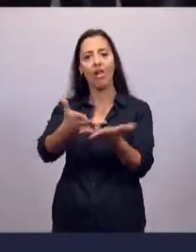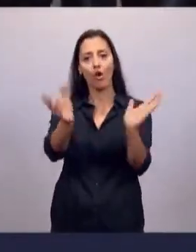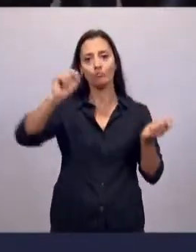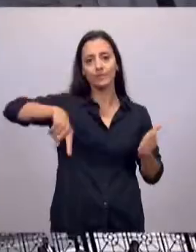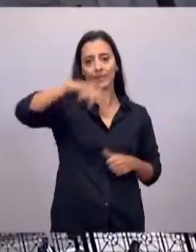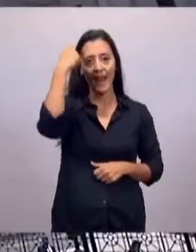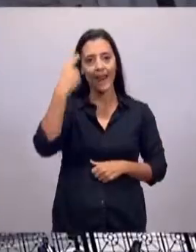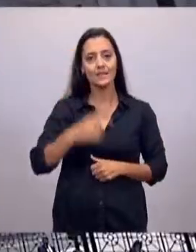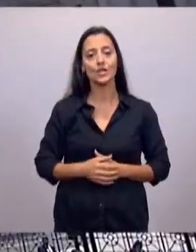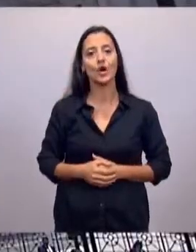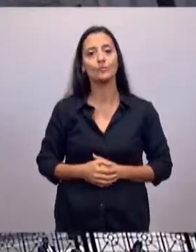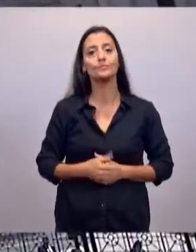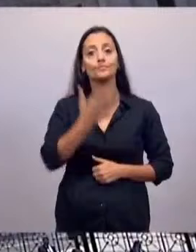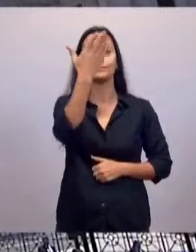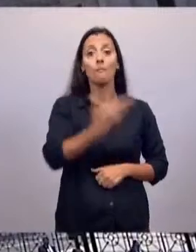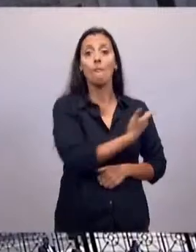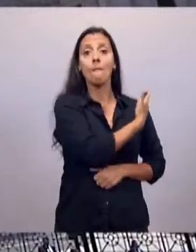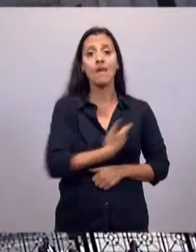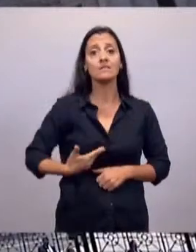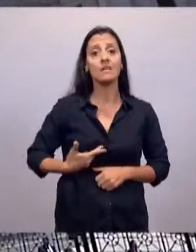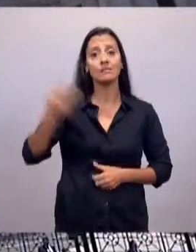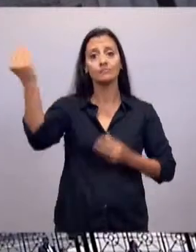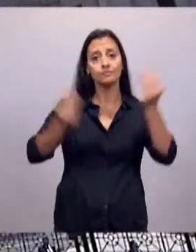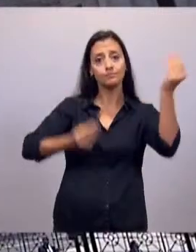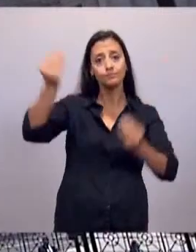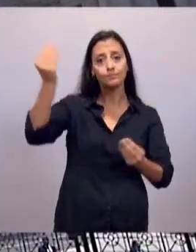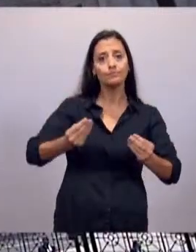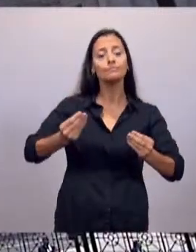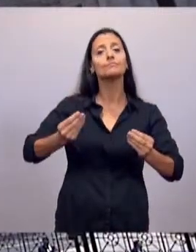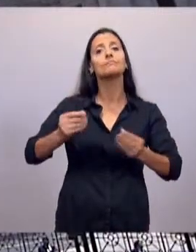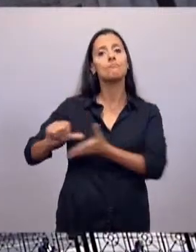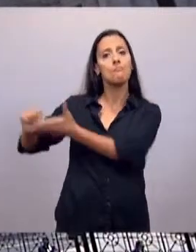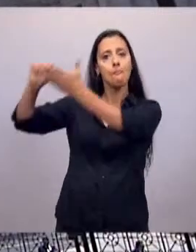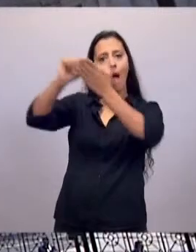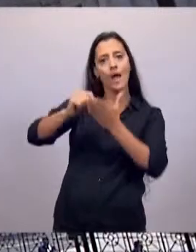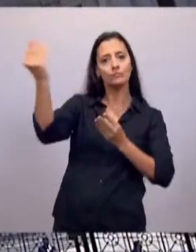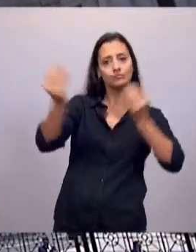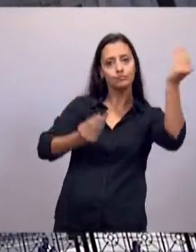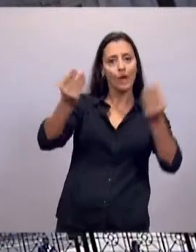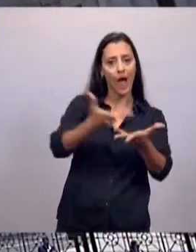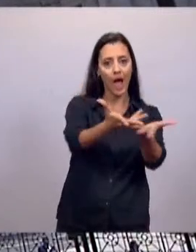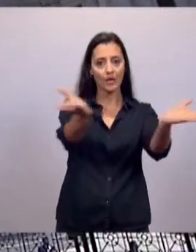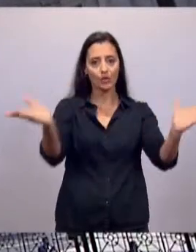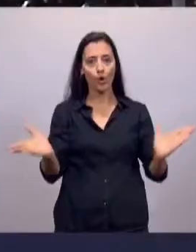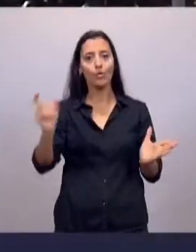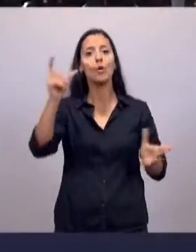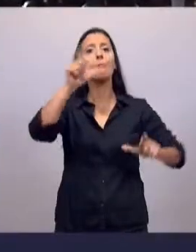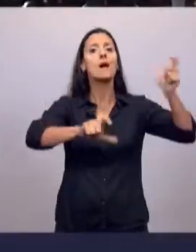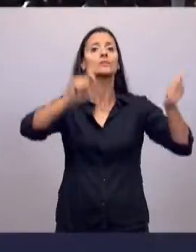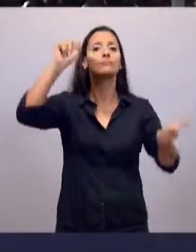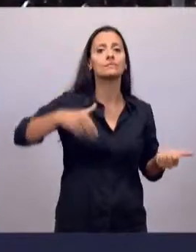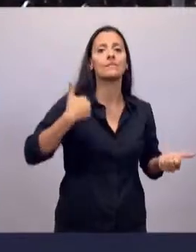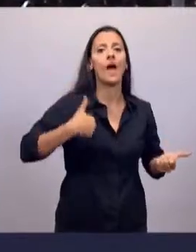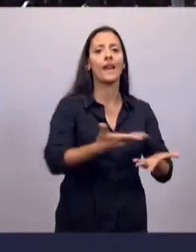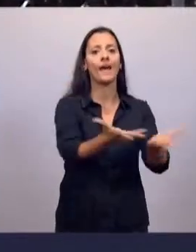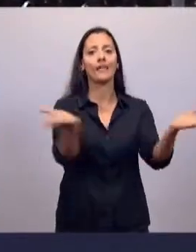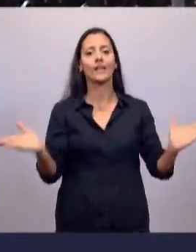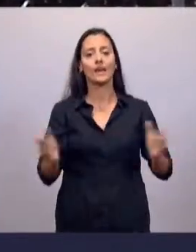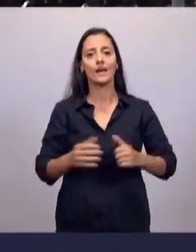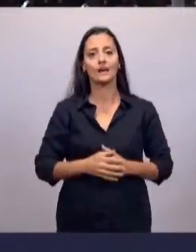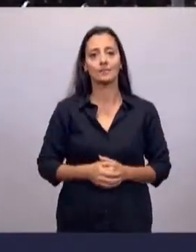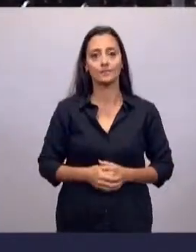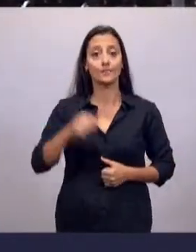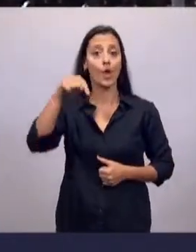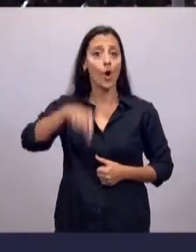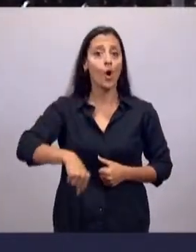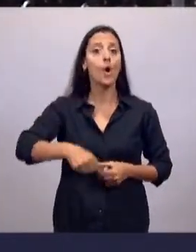nacionales, presidentes y dignatarios extranjeros, argentinos.